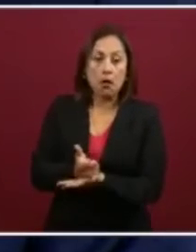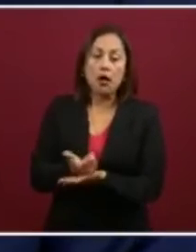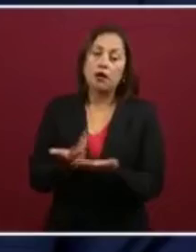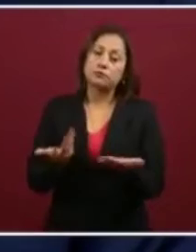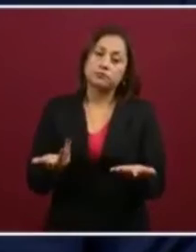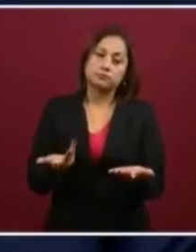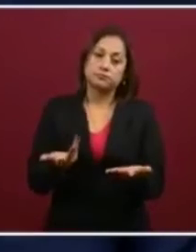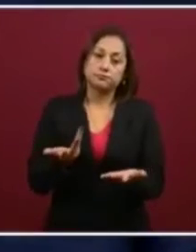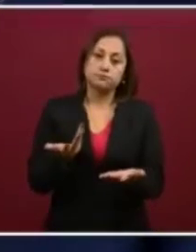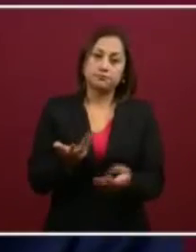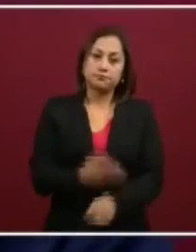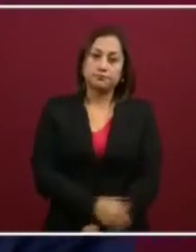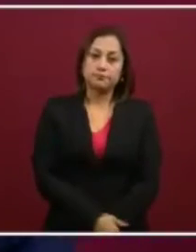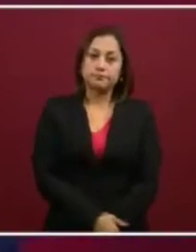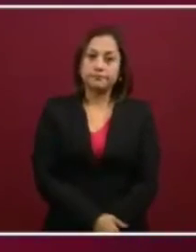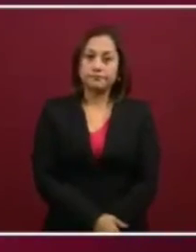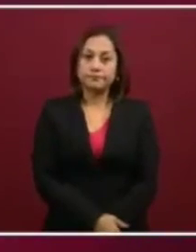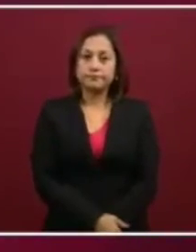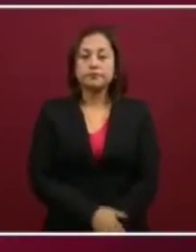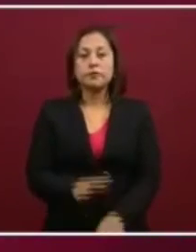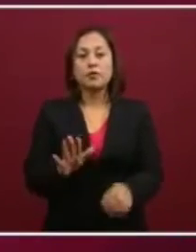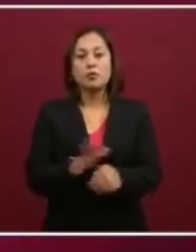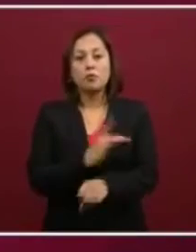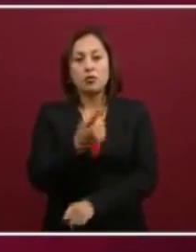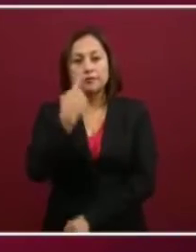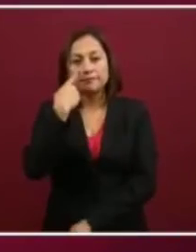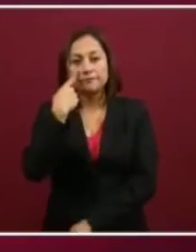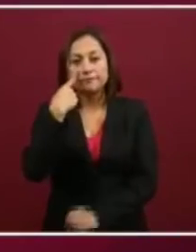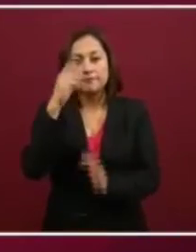porque de acuerdo a la Constitución